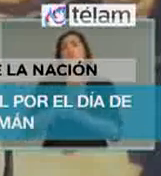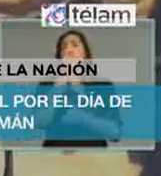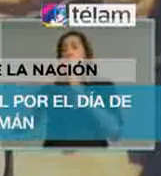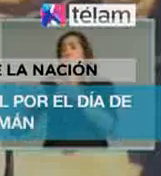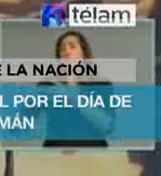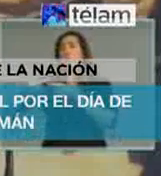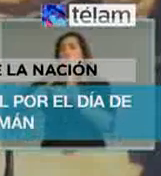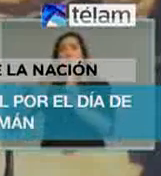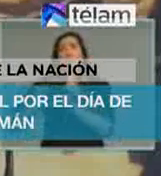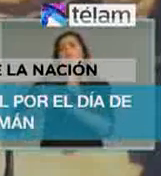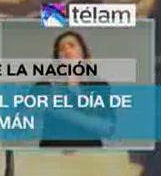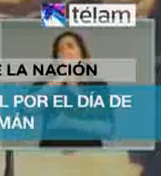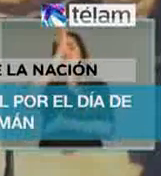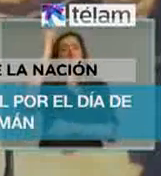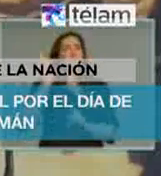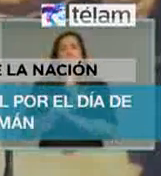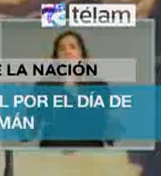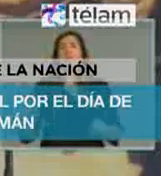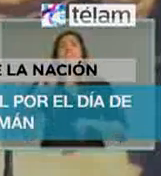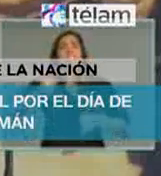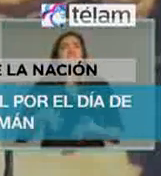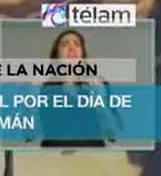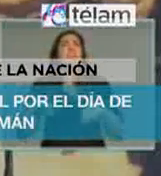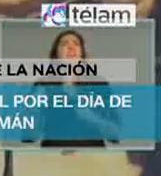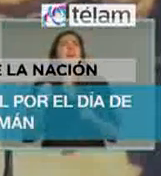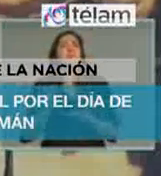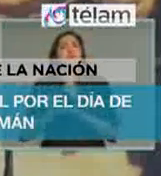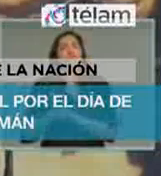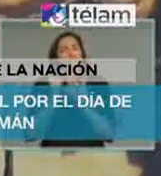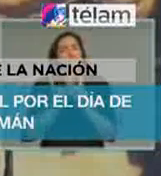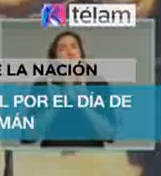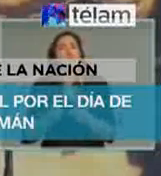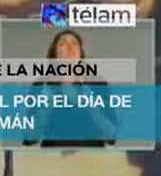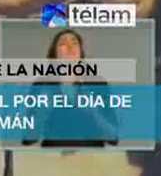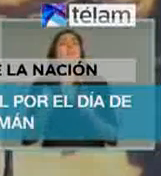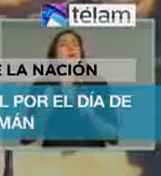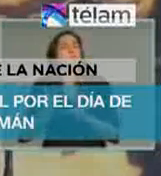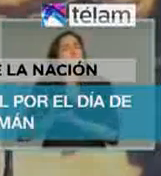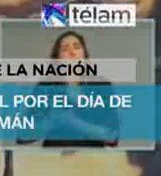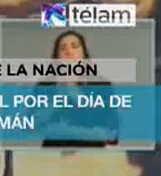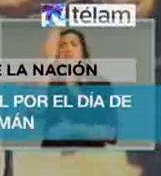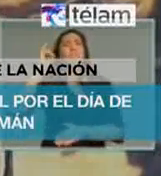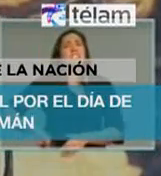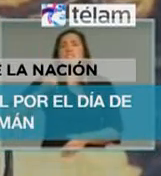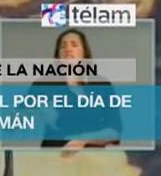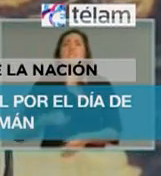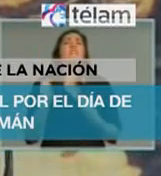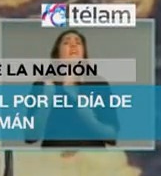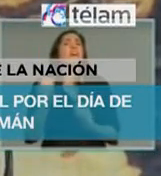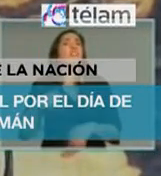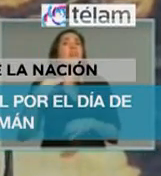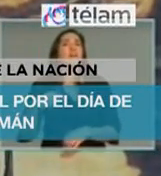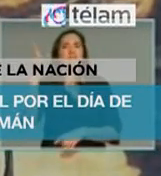eterno. Lo que debe ser permanente, lo que debe ser para siempre, es